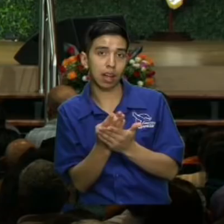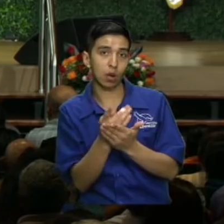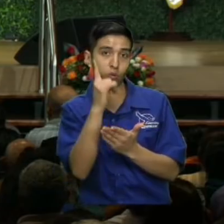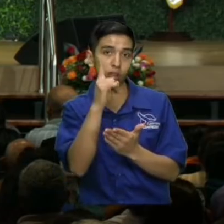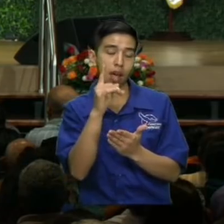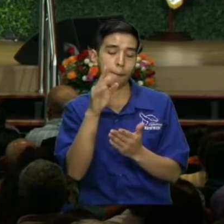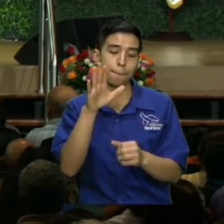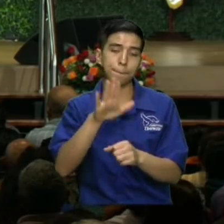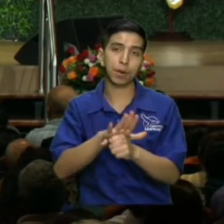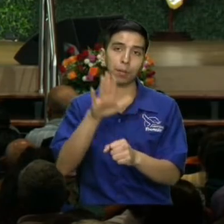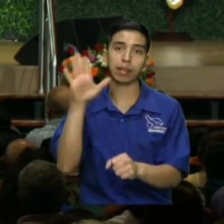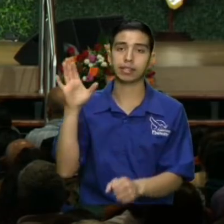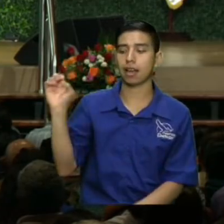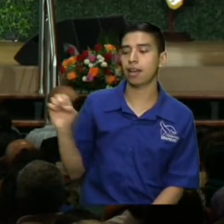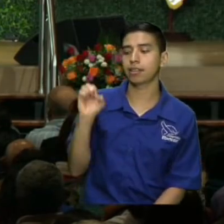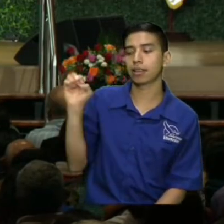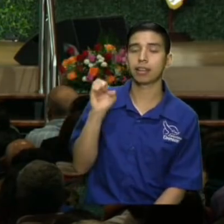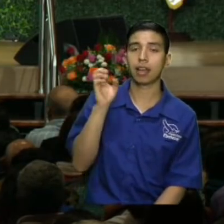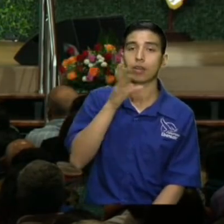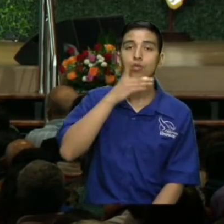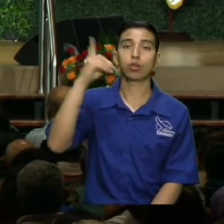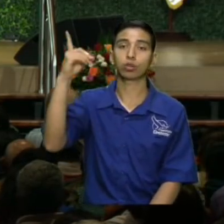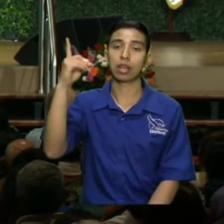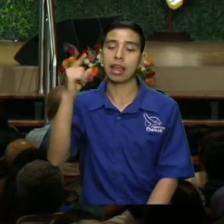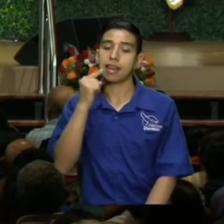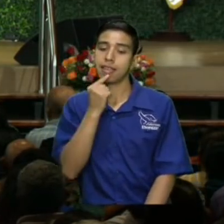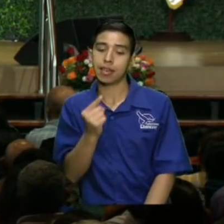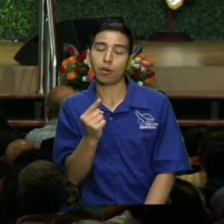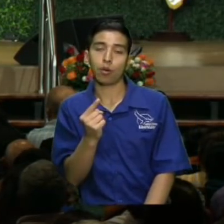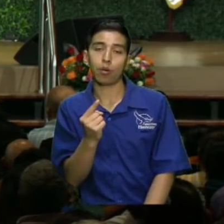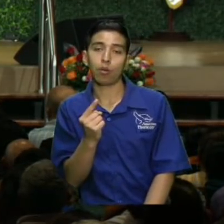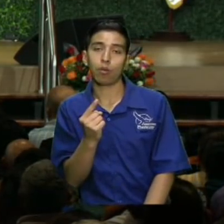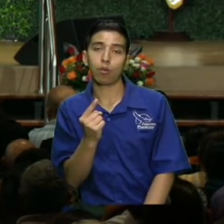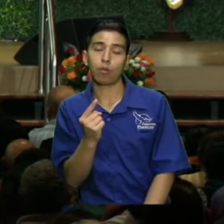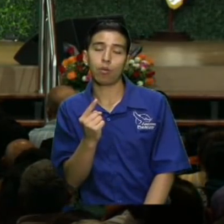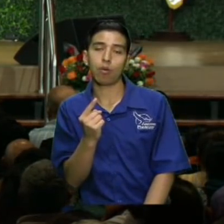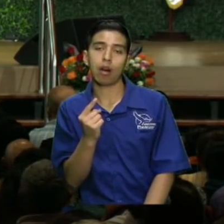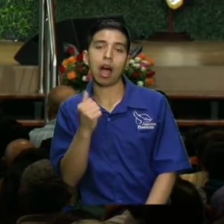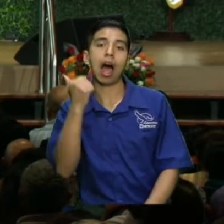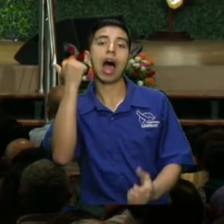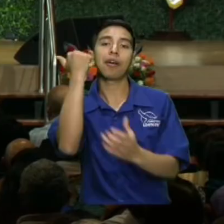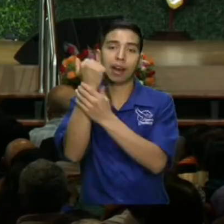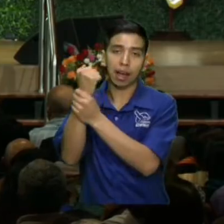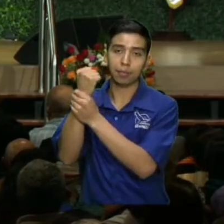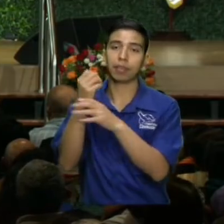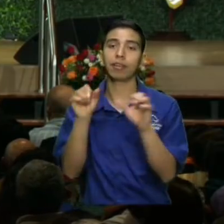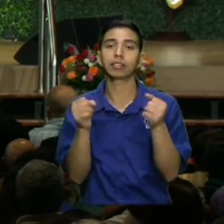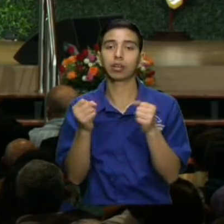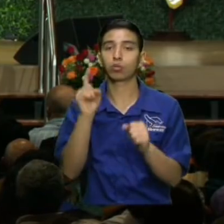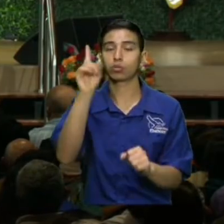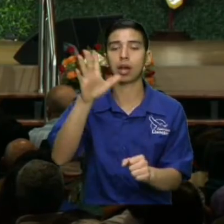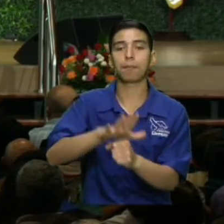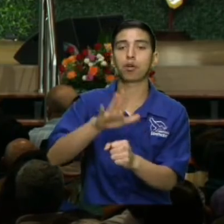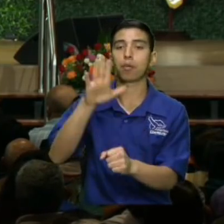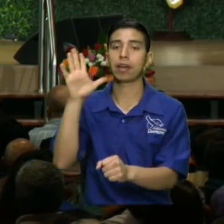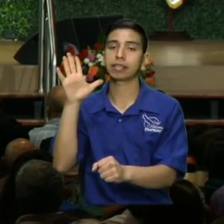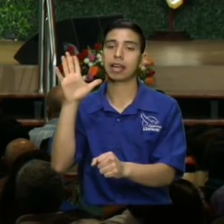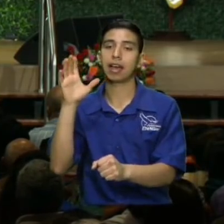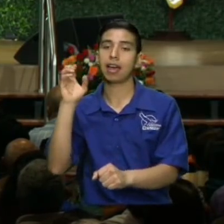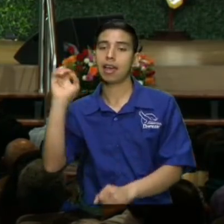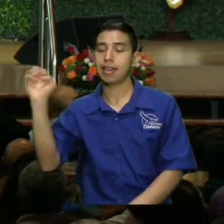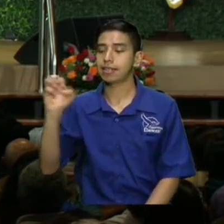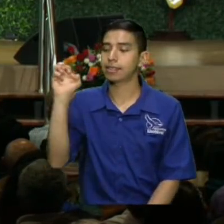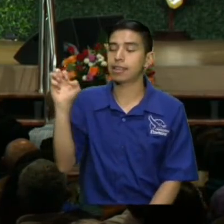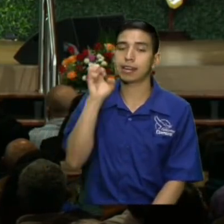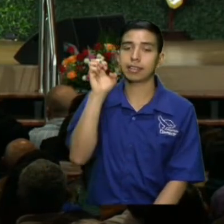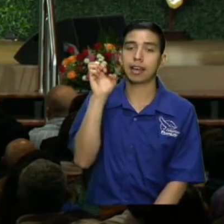Señor a Abraham que él va a hacer un pacto con él, le da una promesa y va a tener un pacto eterno. Le habla a